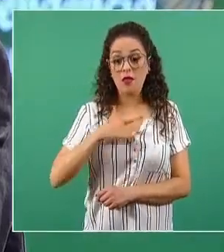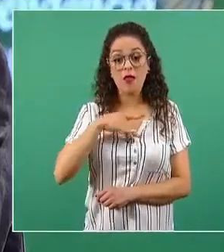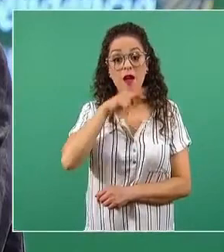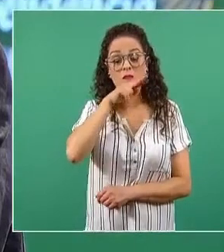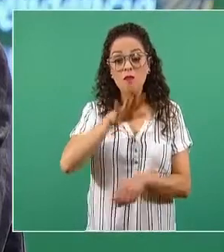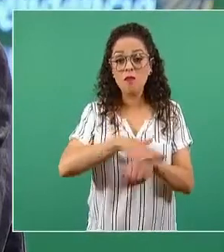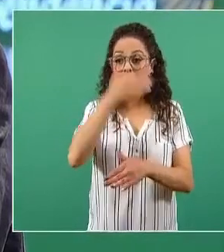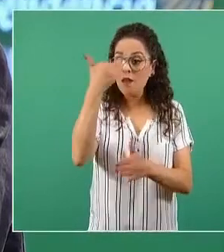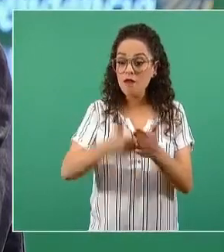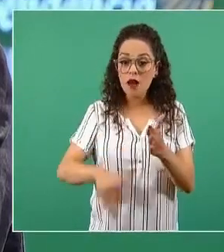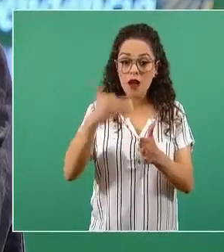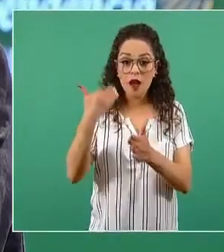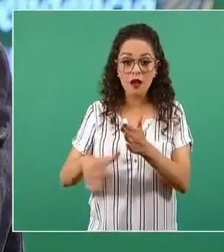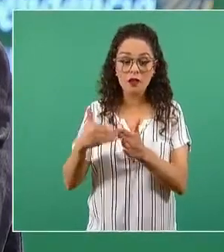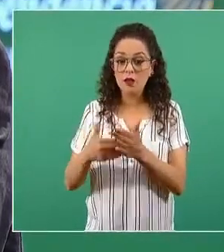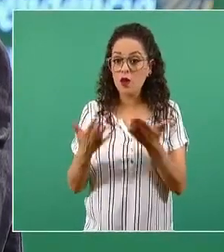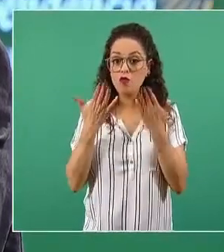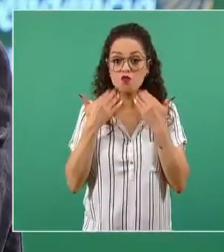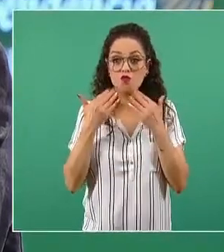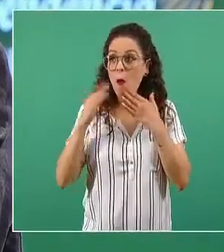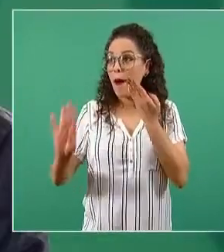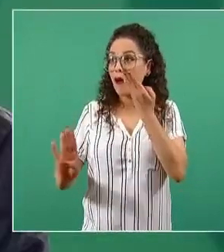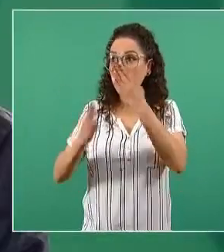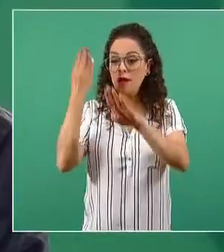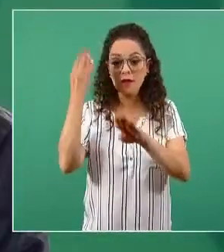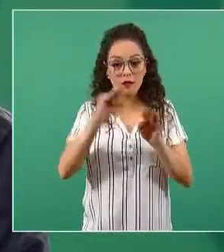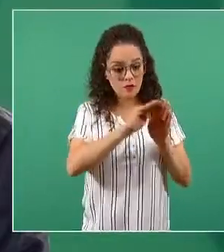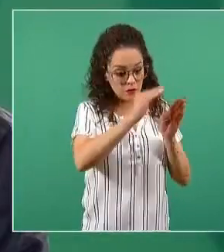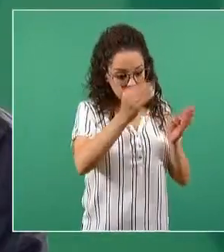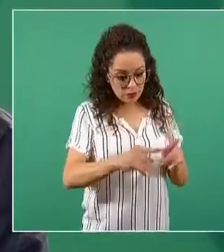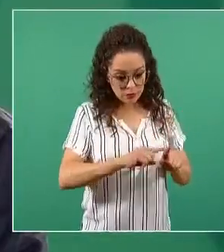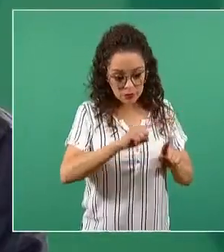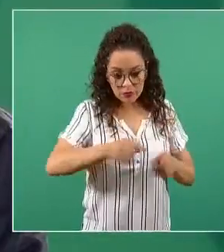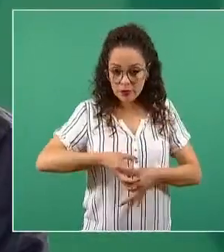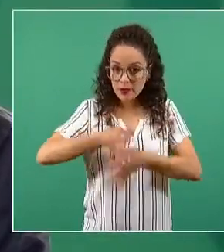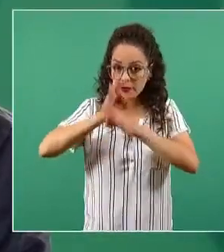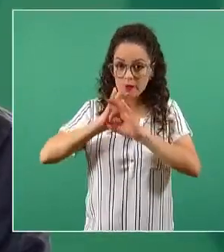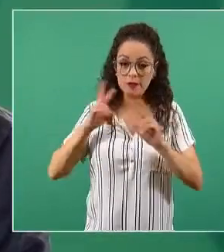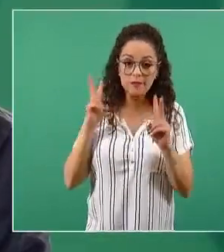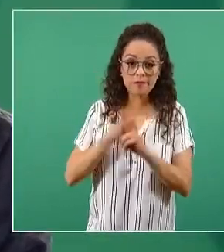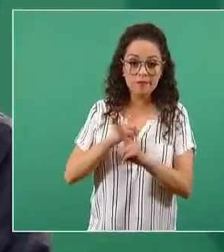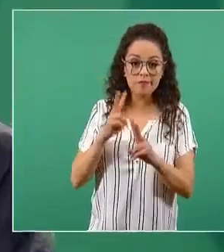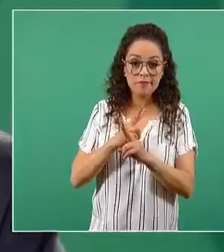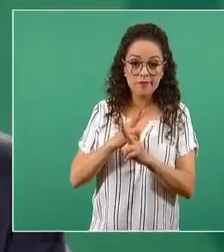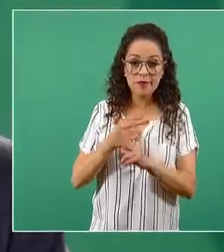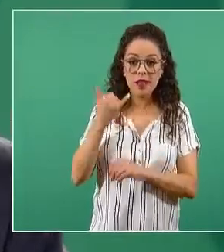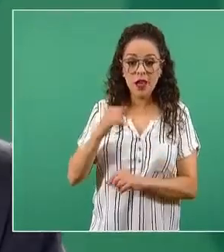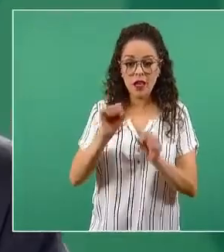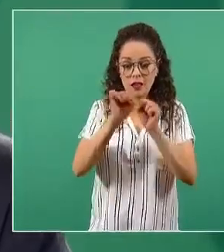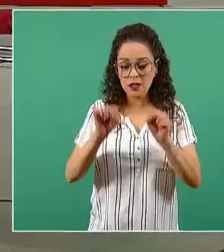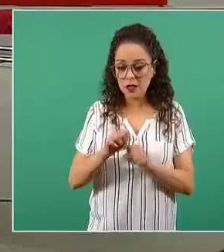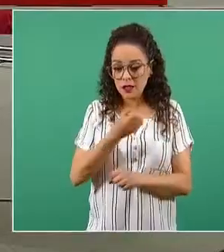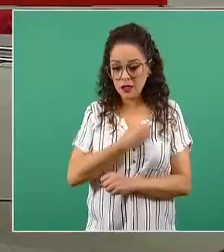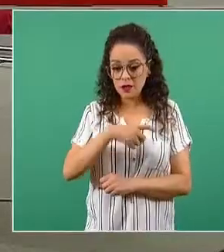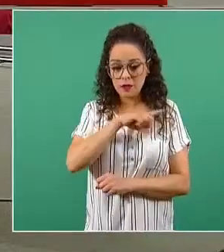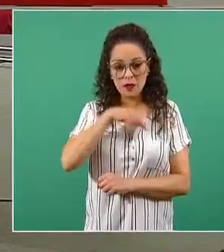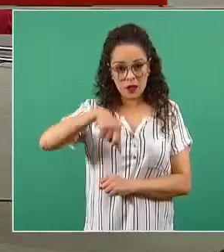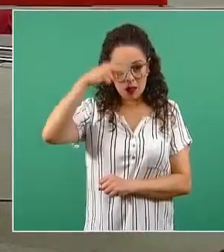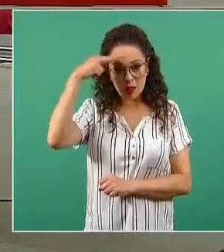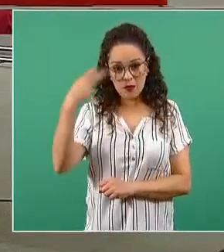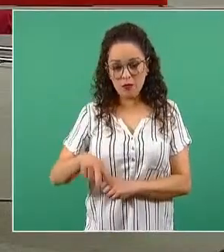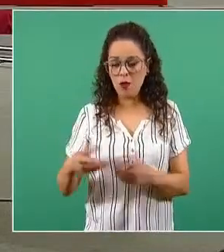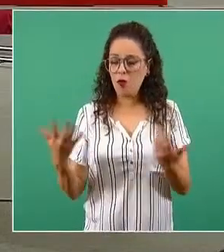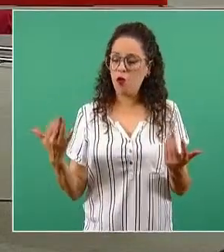desabasto de ventiladores en el mercado mundial y la insuficiencia en el sistema de salud mexicano, y tuvimos esta